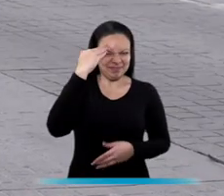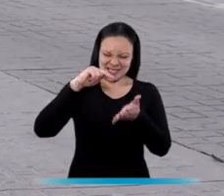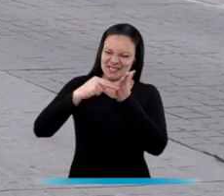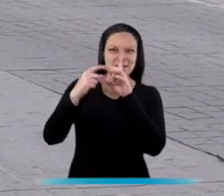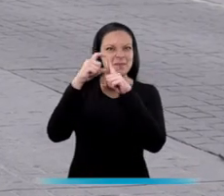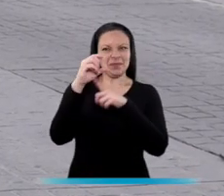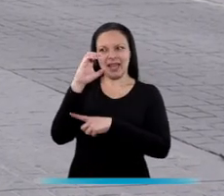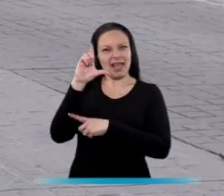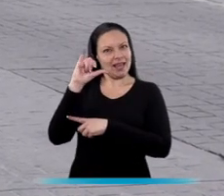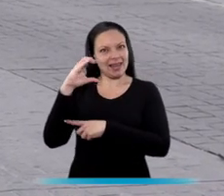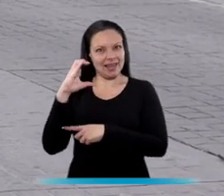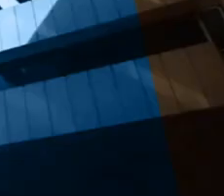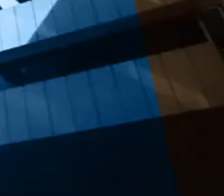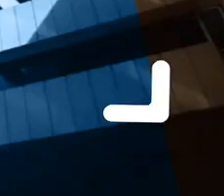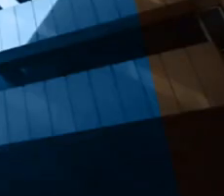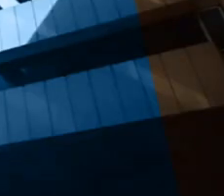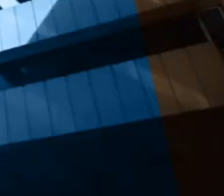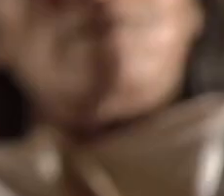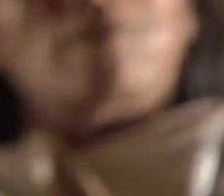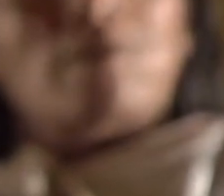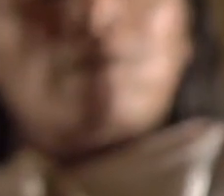¿Sabe lo que significa la sigla CLIC?